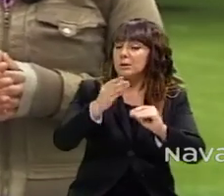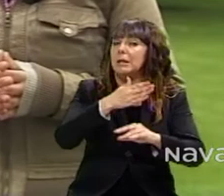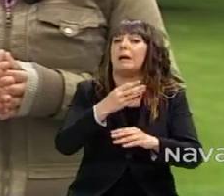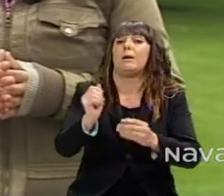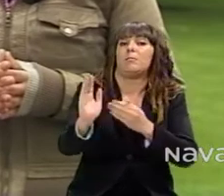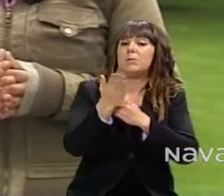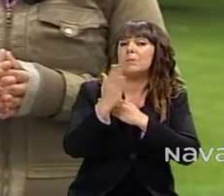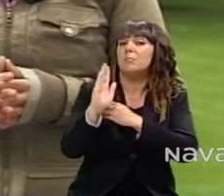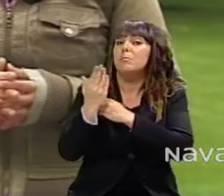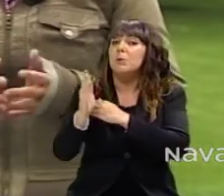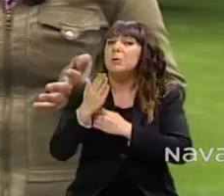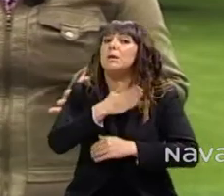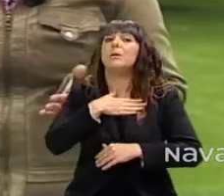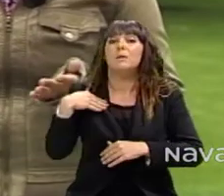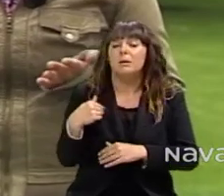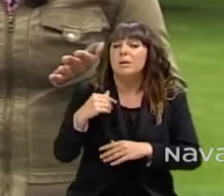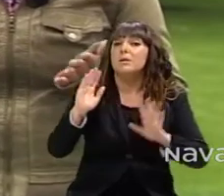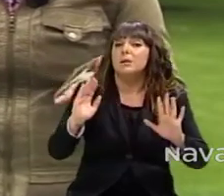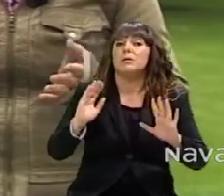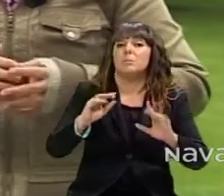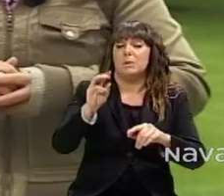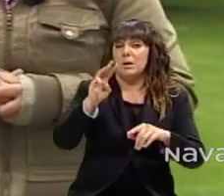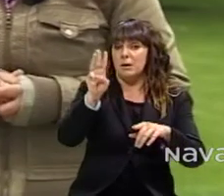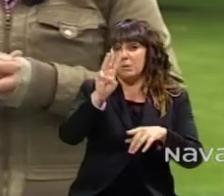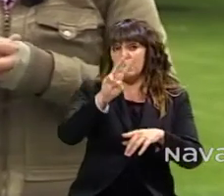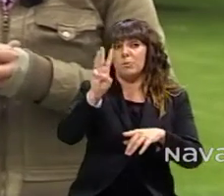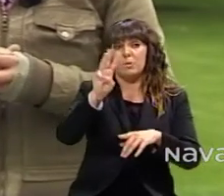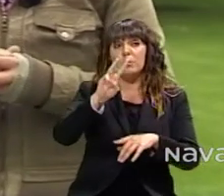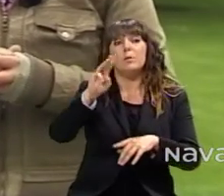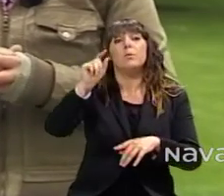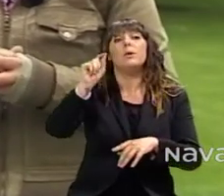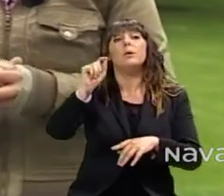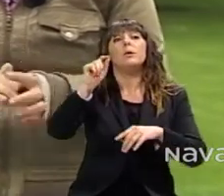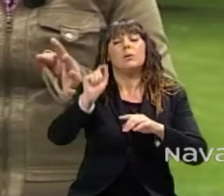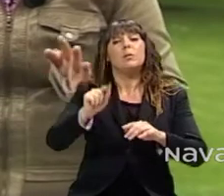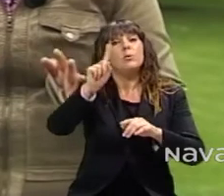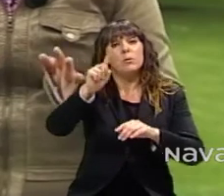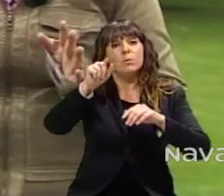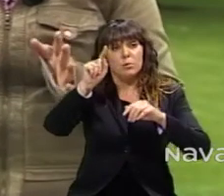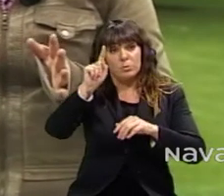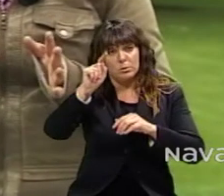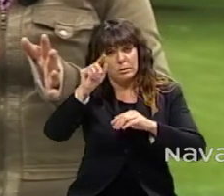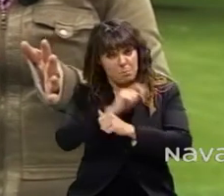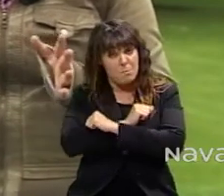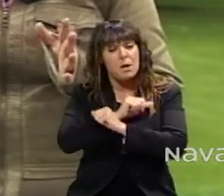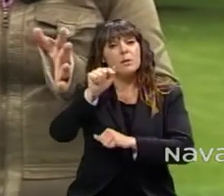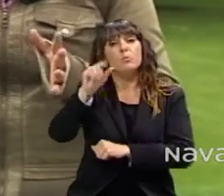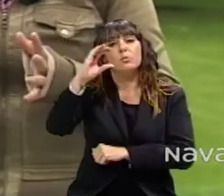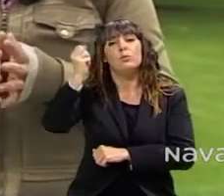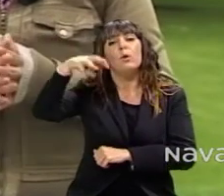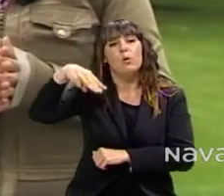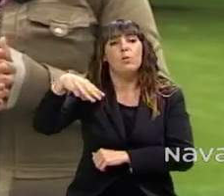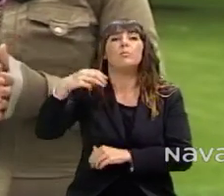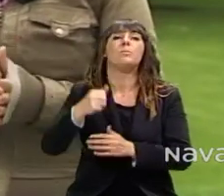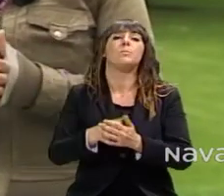.es para contarnos vuestro proyecto emprendedor, estaremos encantadísimos de recibir vuestros emails. Ahora